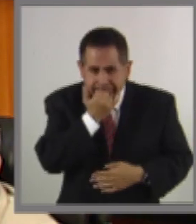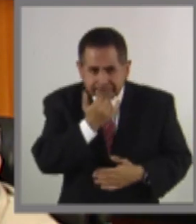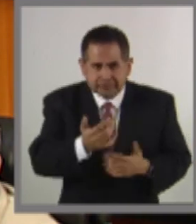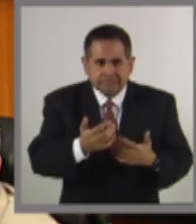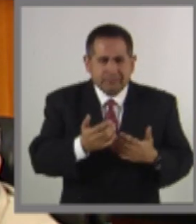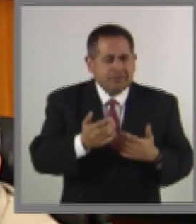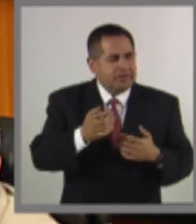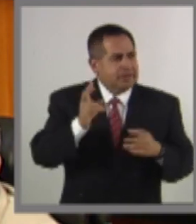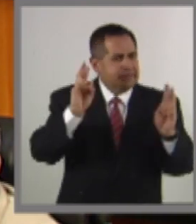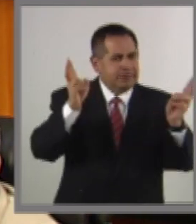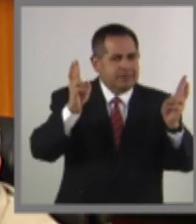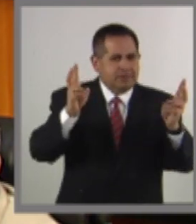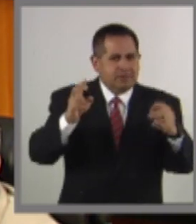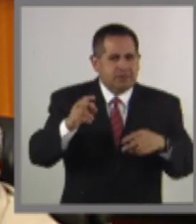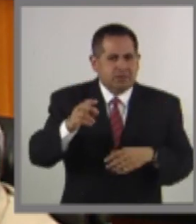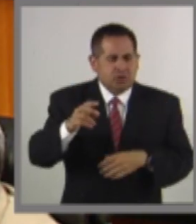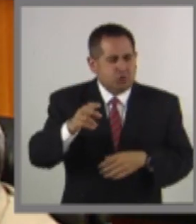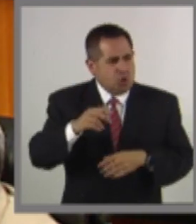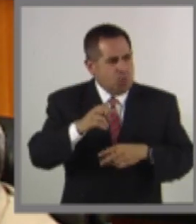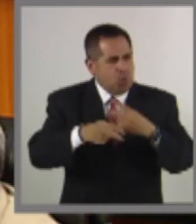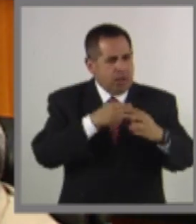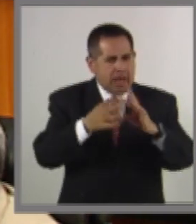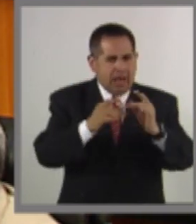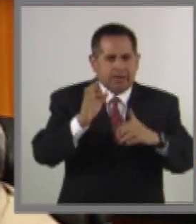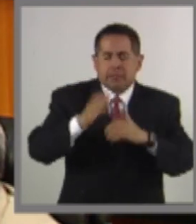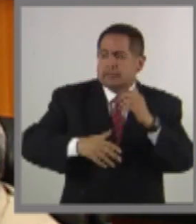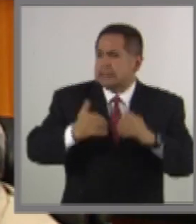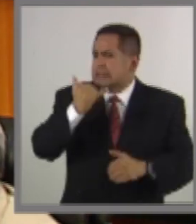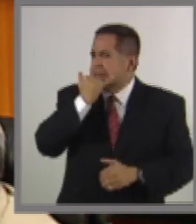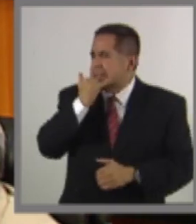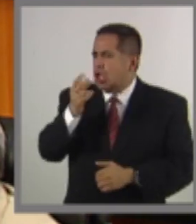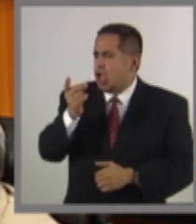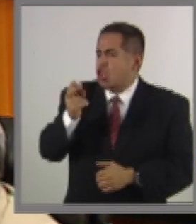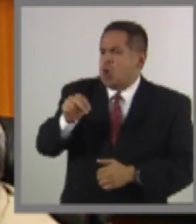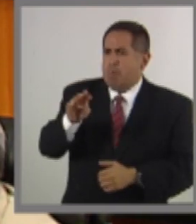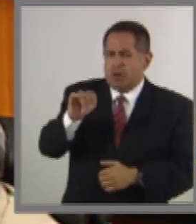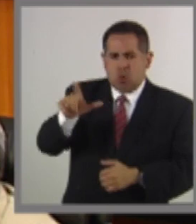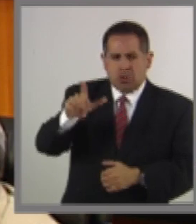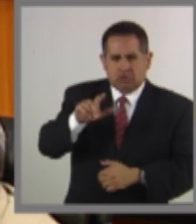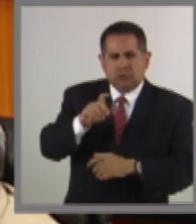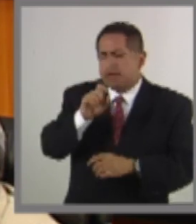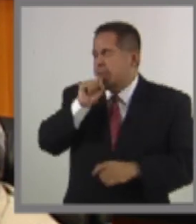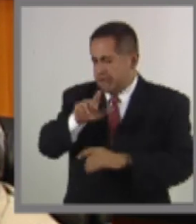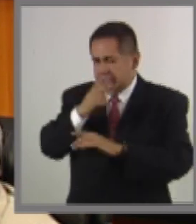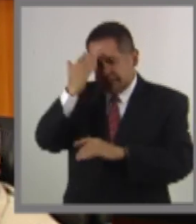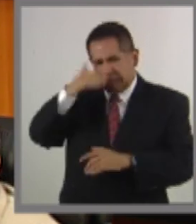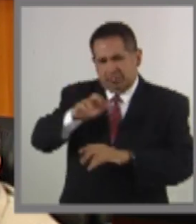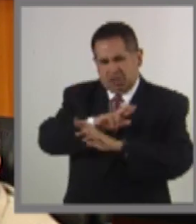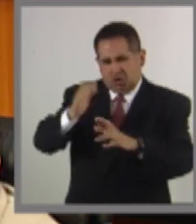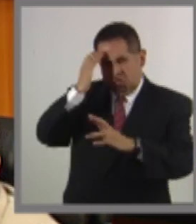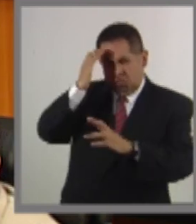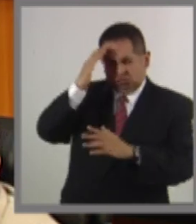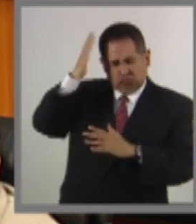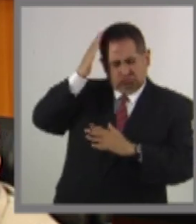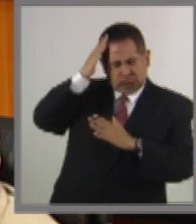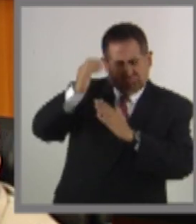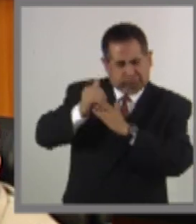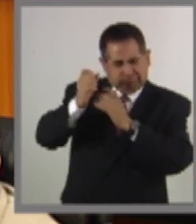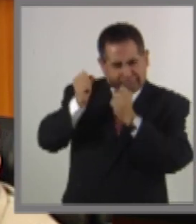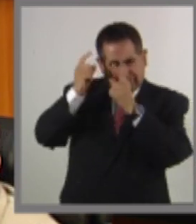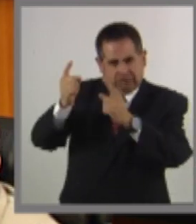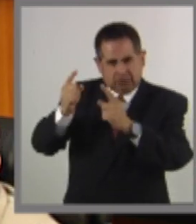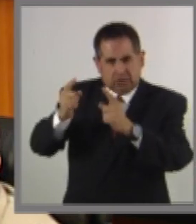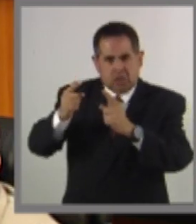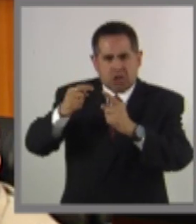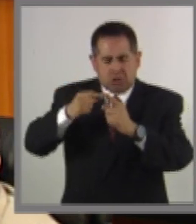la frase con la que quiero terminar, que me disculpe don Manuel, a quien sabe que le reconocemos su liderazgo, pero yo